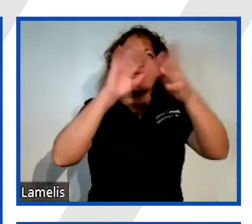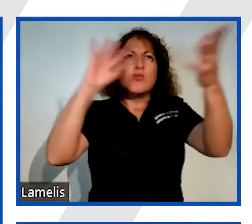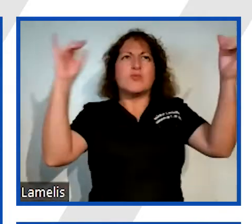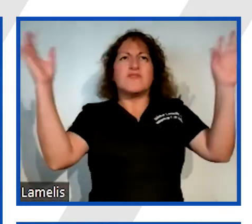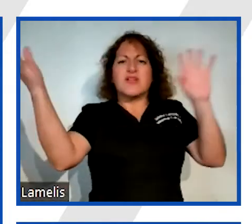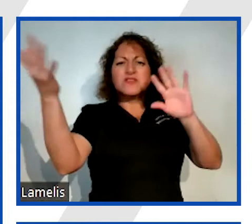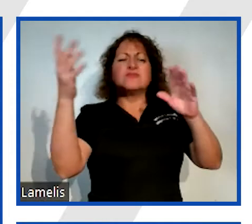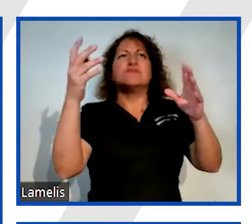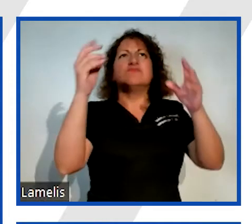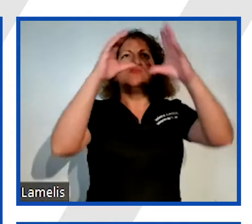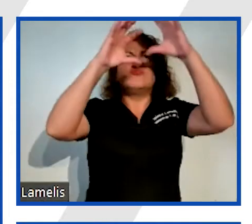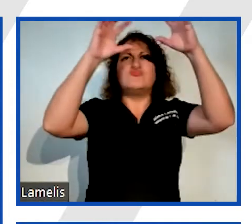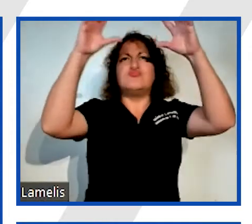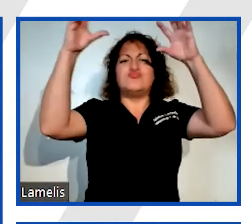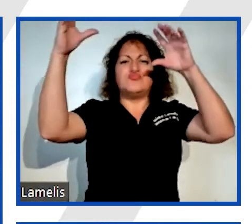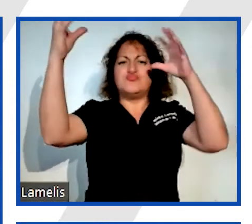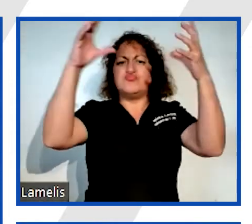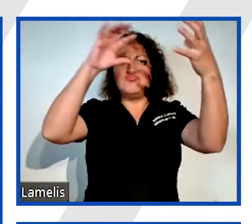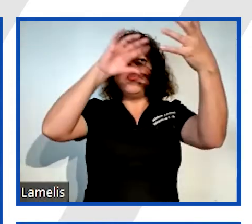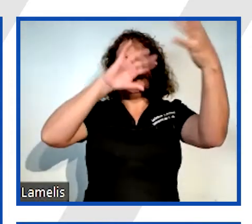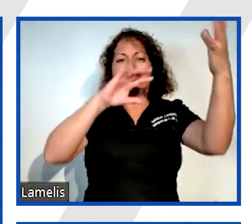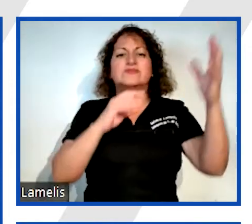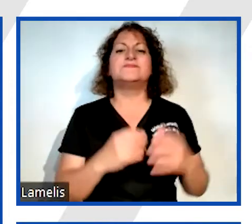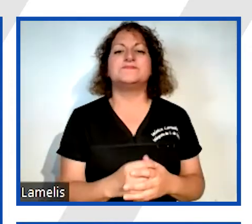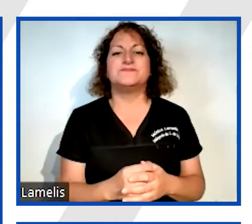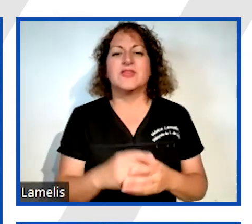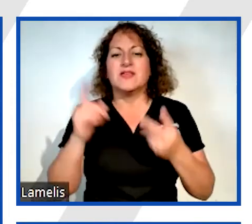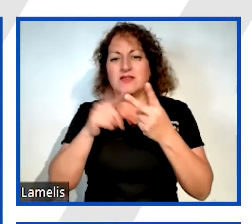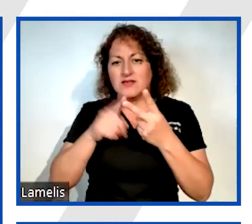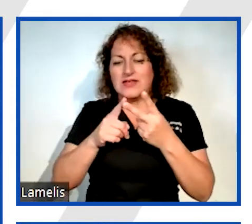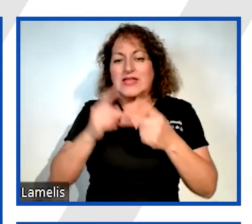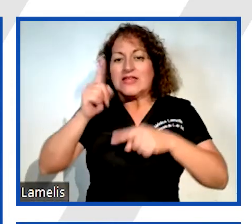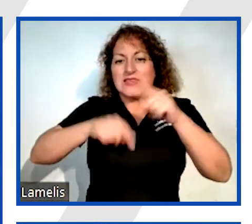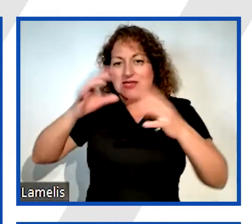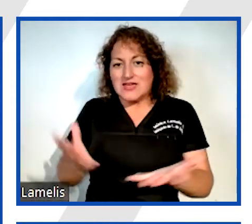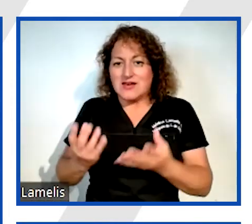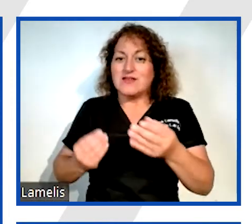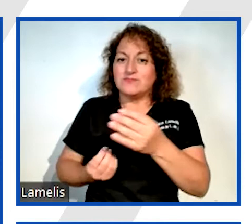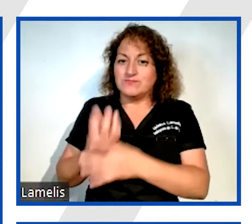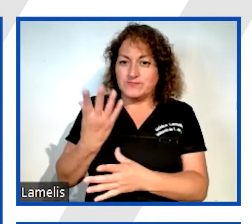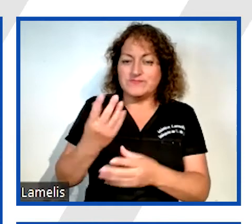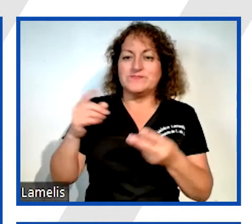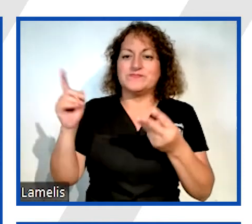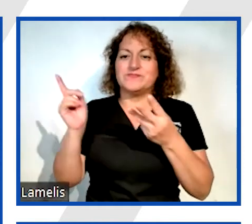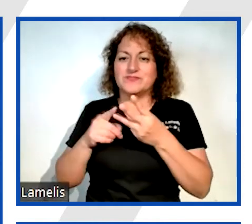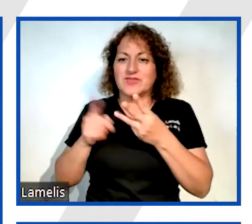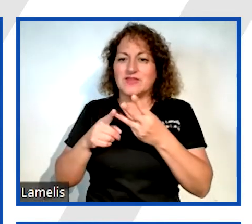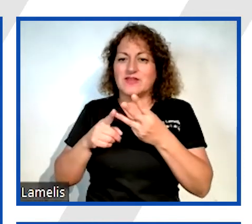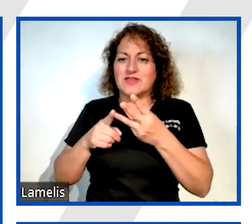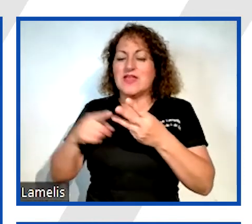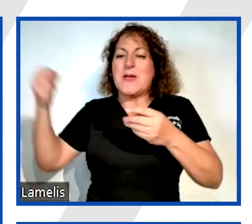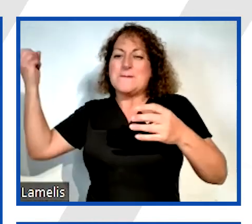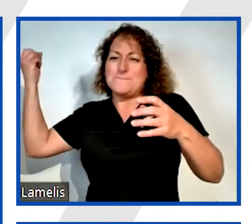diapositiva luego la formación de la tierra y finalmente el un gran impacto que también les voy a decir